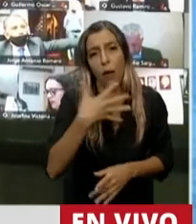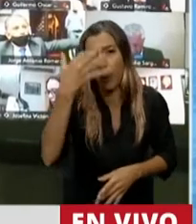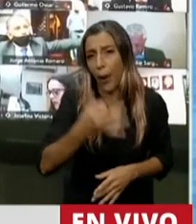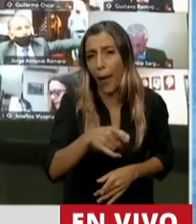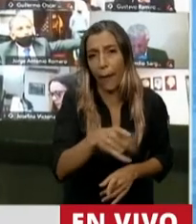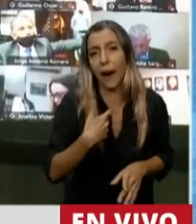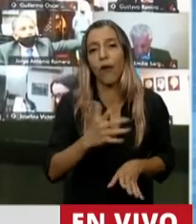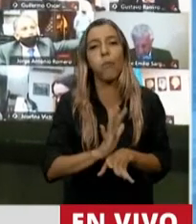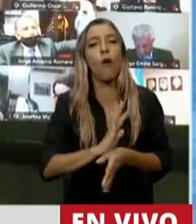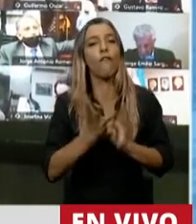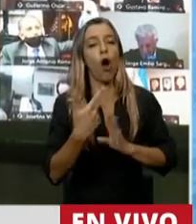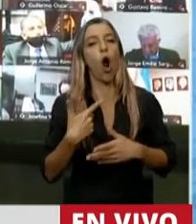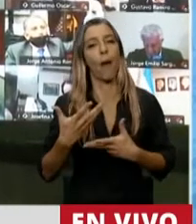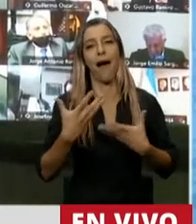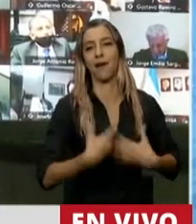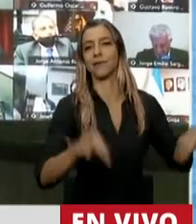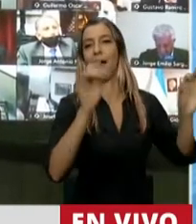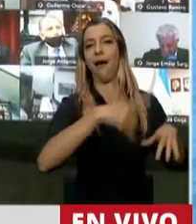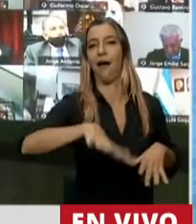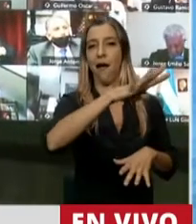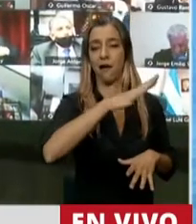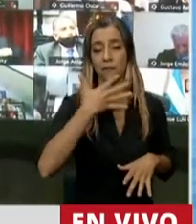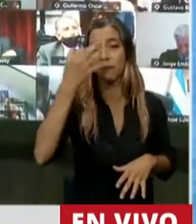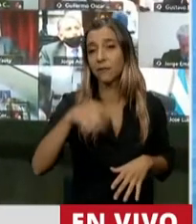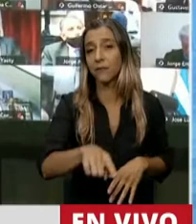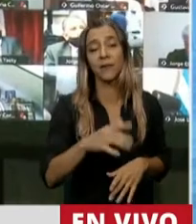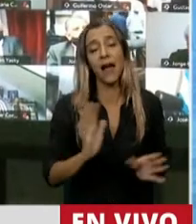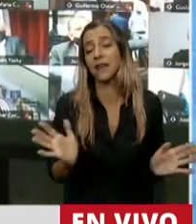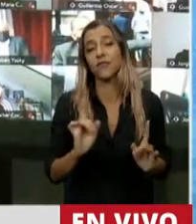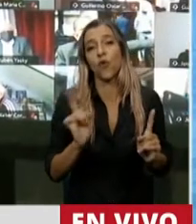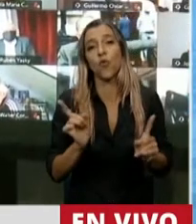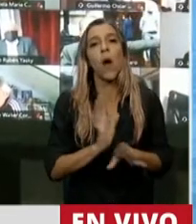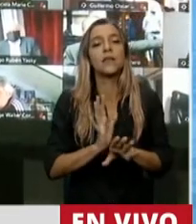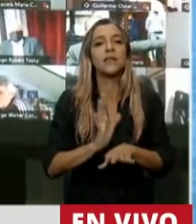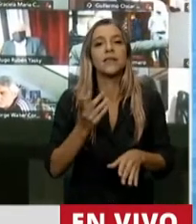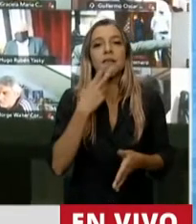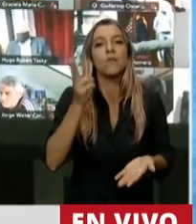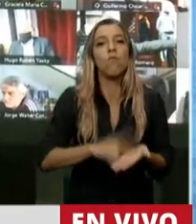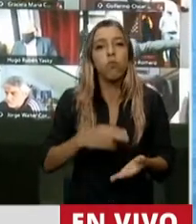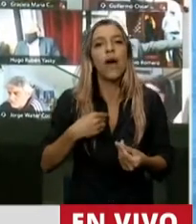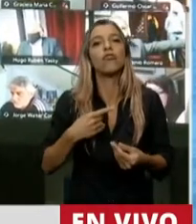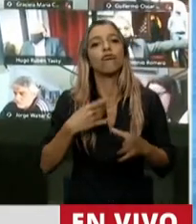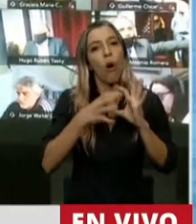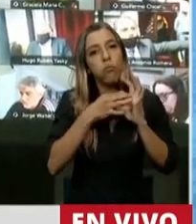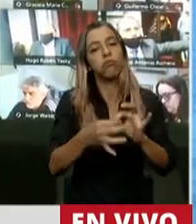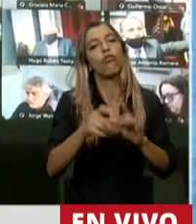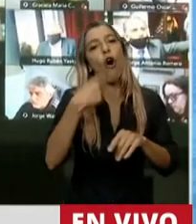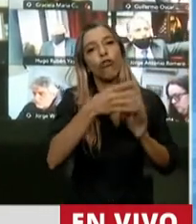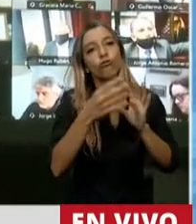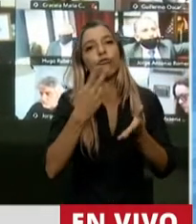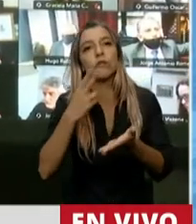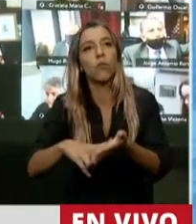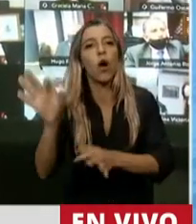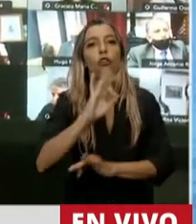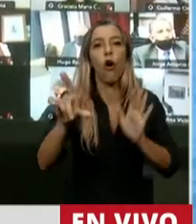este proyecto no es una política tributaria en el marco de una agenda de desarrollo inteligente. Este proyecto es, como bien dijo